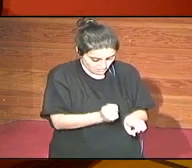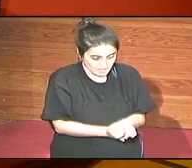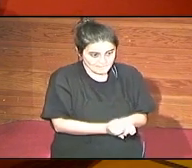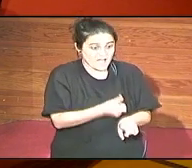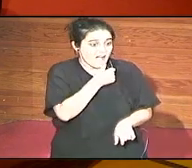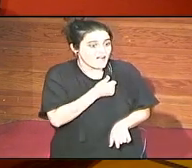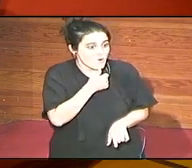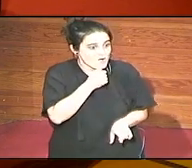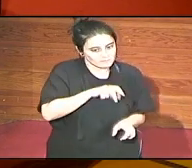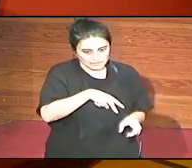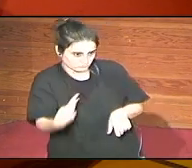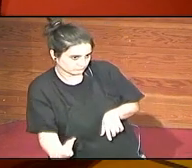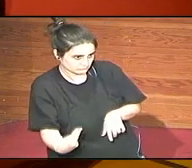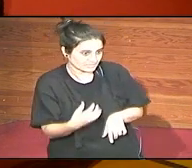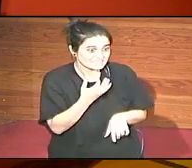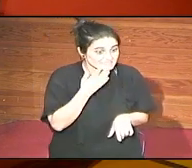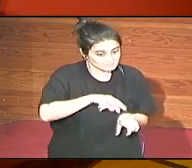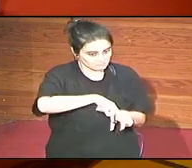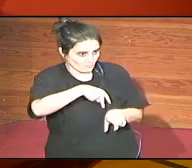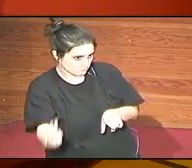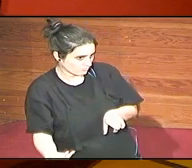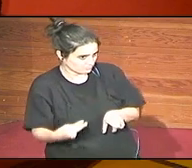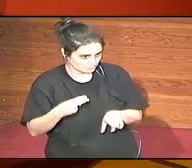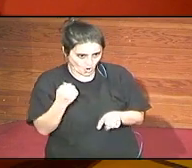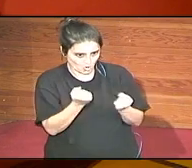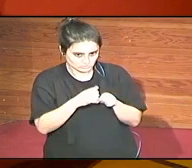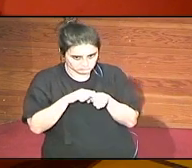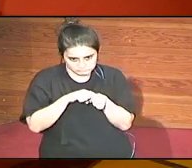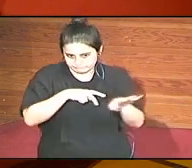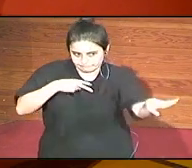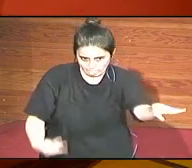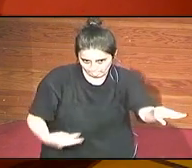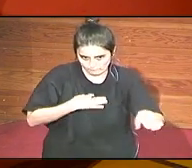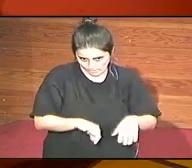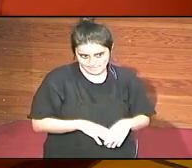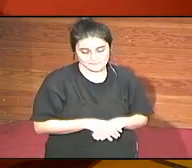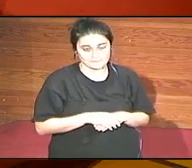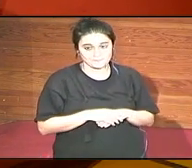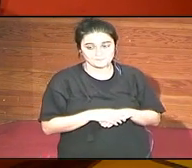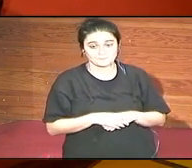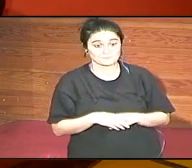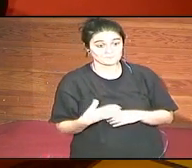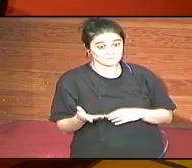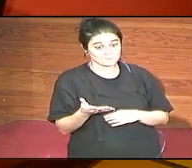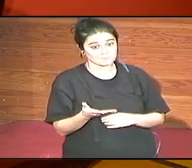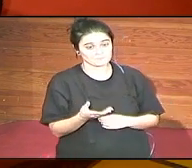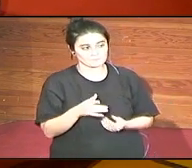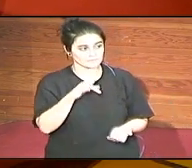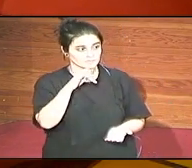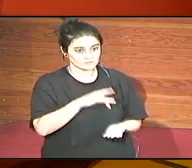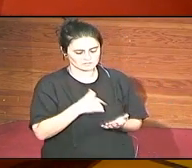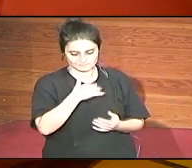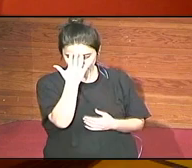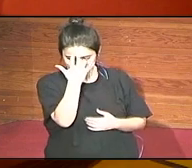y no caer si caen no para el coche y recuerdo estar con ellos